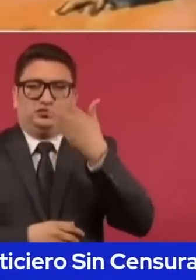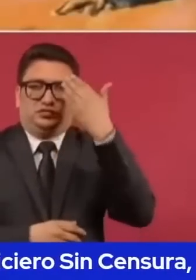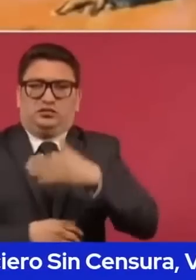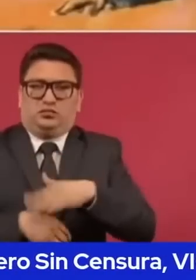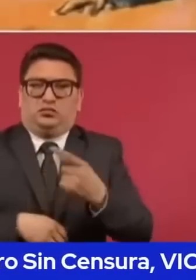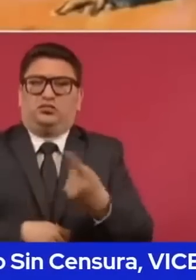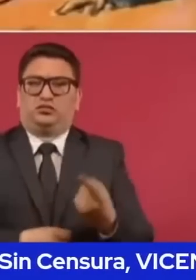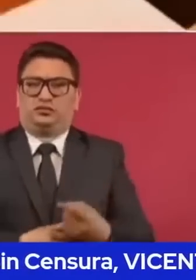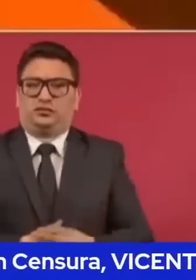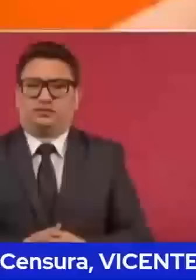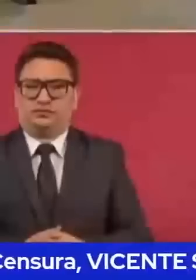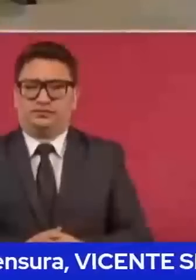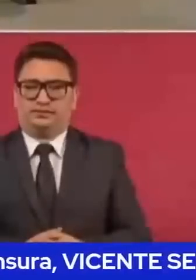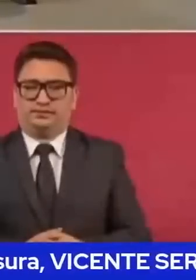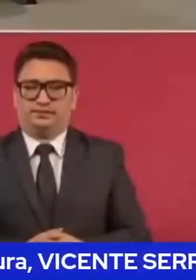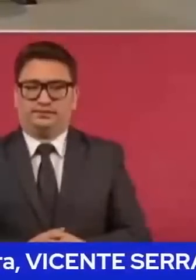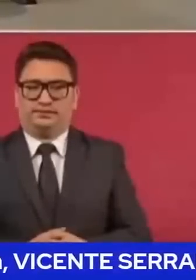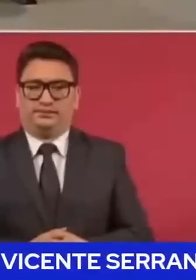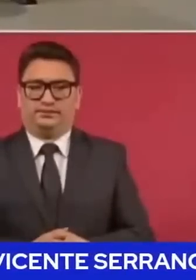qué.